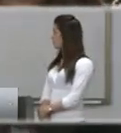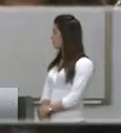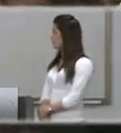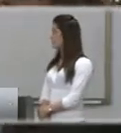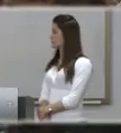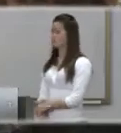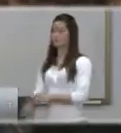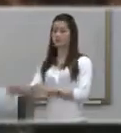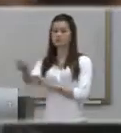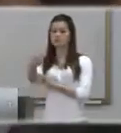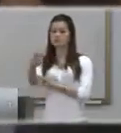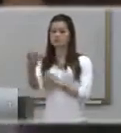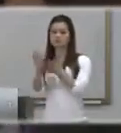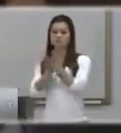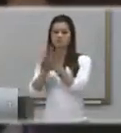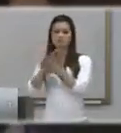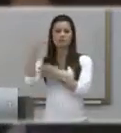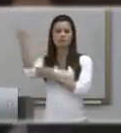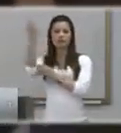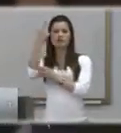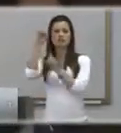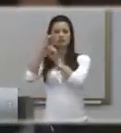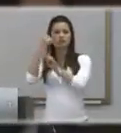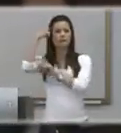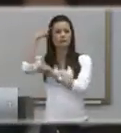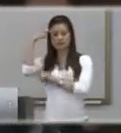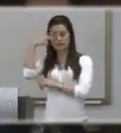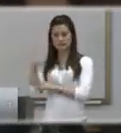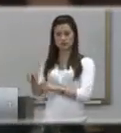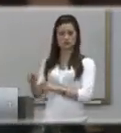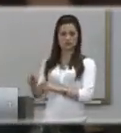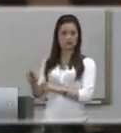¿Qué imágenes hay sobre tener hijos o hijas en la sociedad?